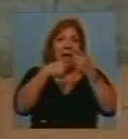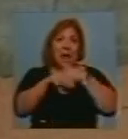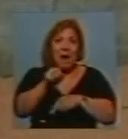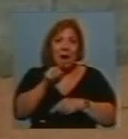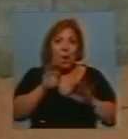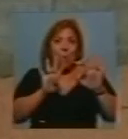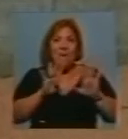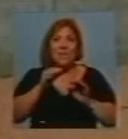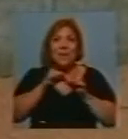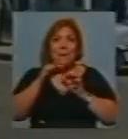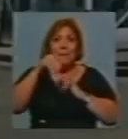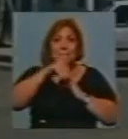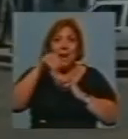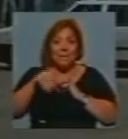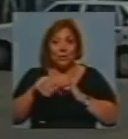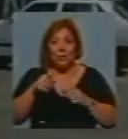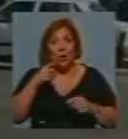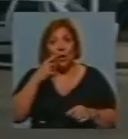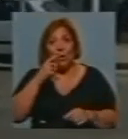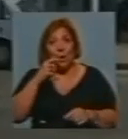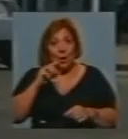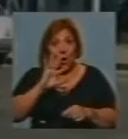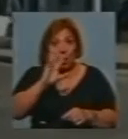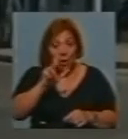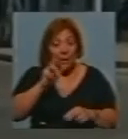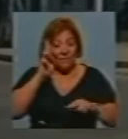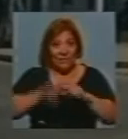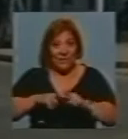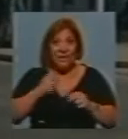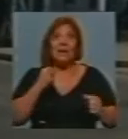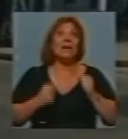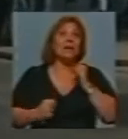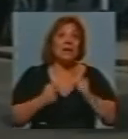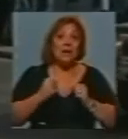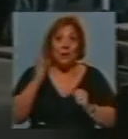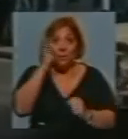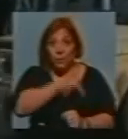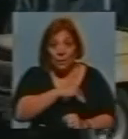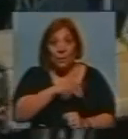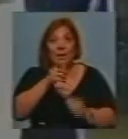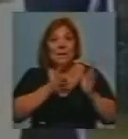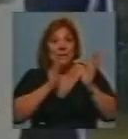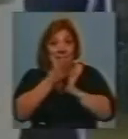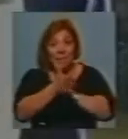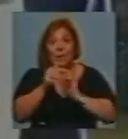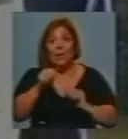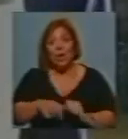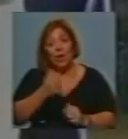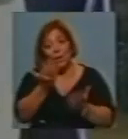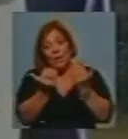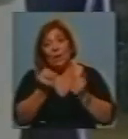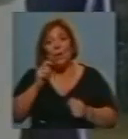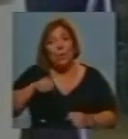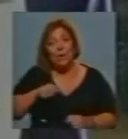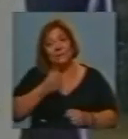pistola 9 milímetros. El rapiñero falleció al intentar alejarse del lugar. Tras tomar declaraciones este martes, el